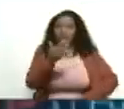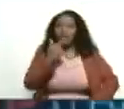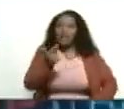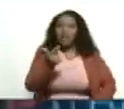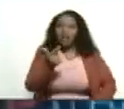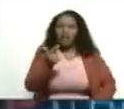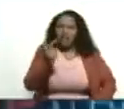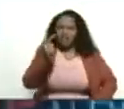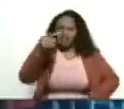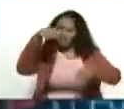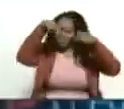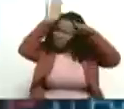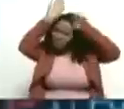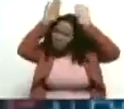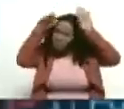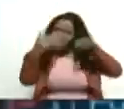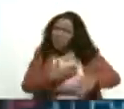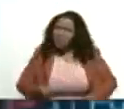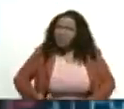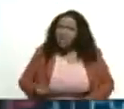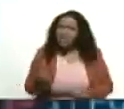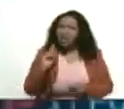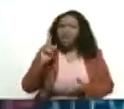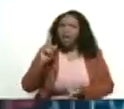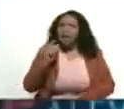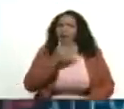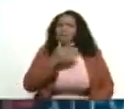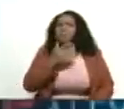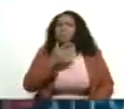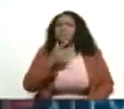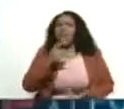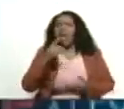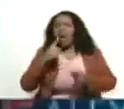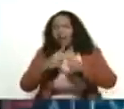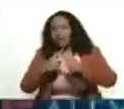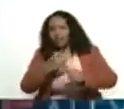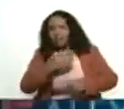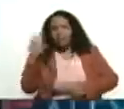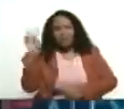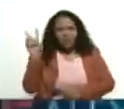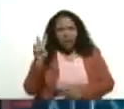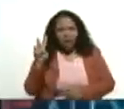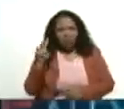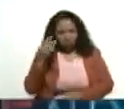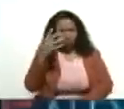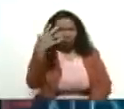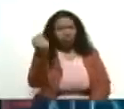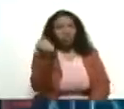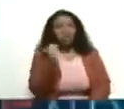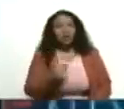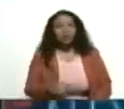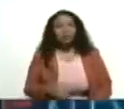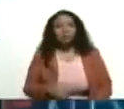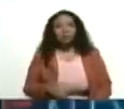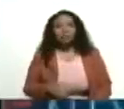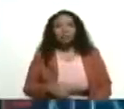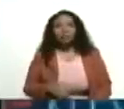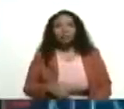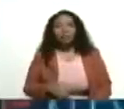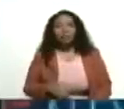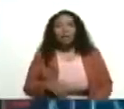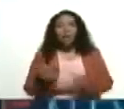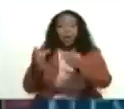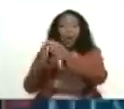burro, presidente interino de Venezuela. ¿Entendieron? Y los dirigentes de ambos